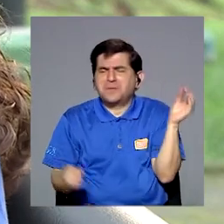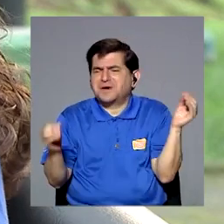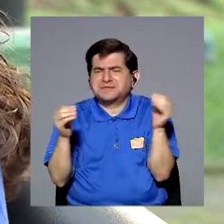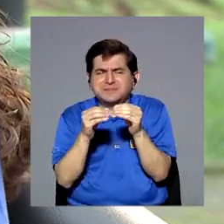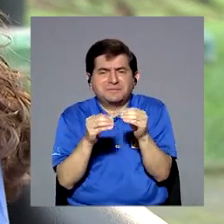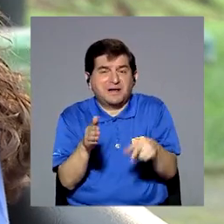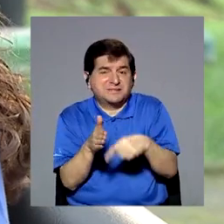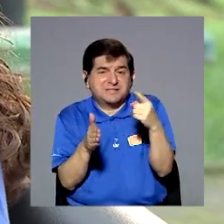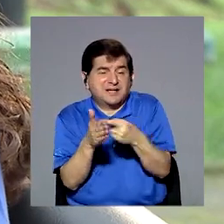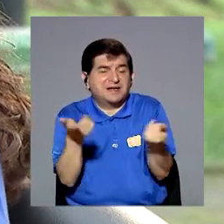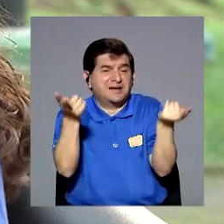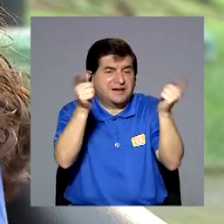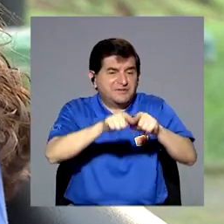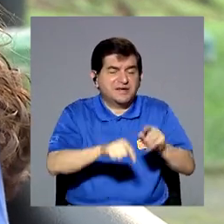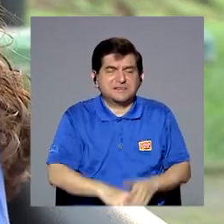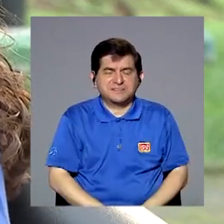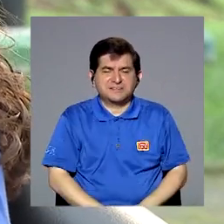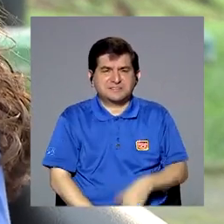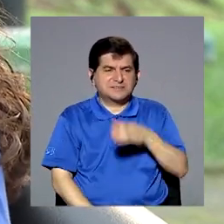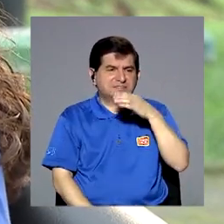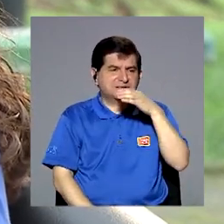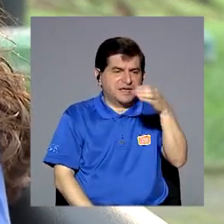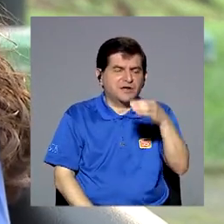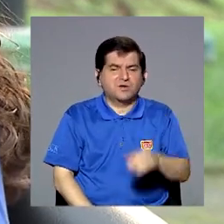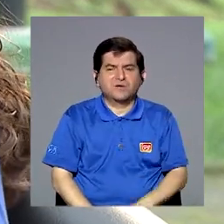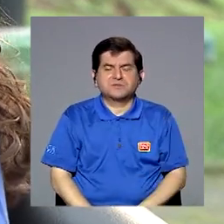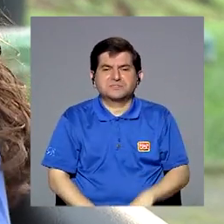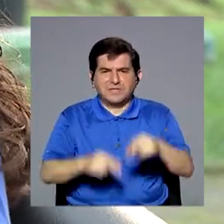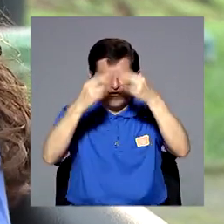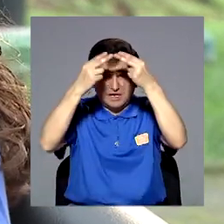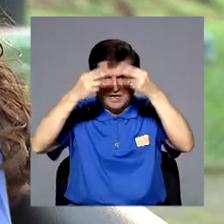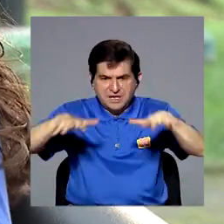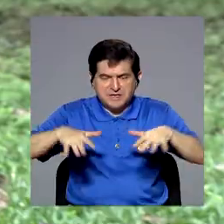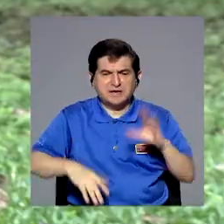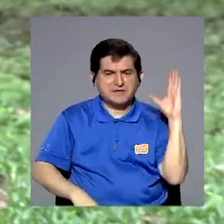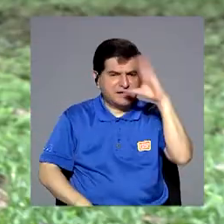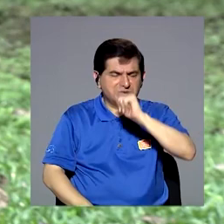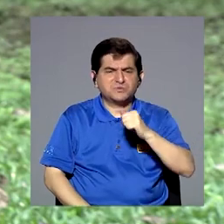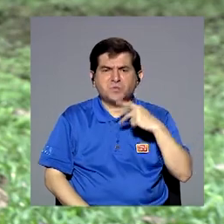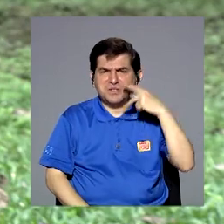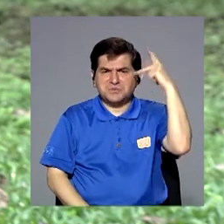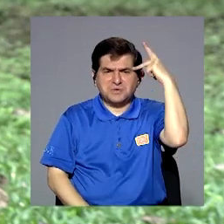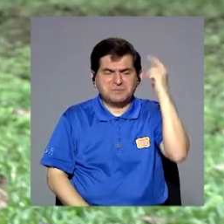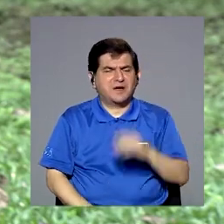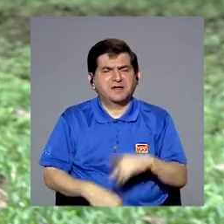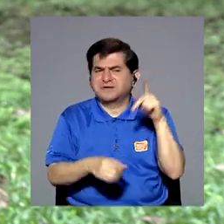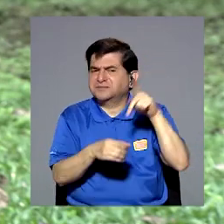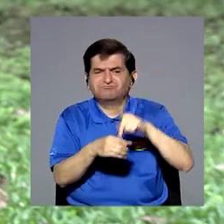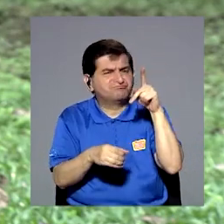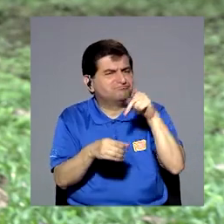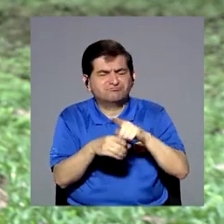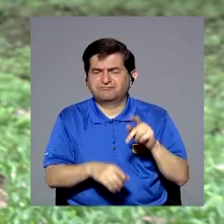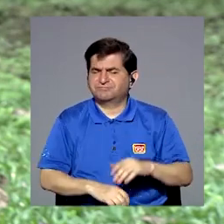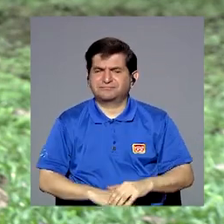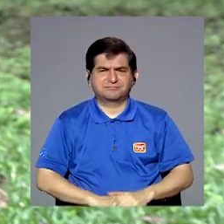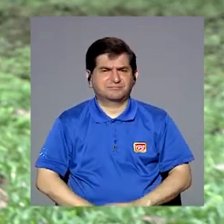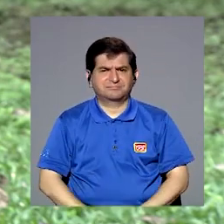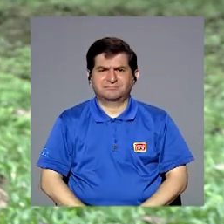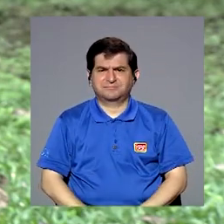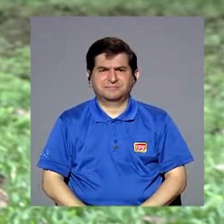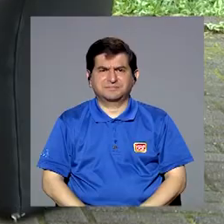visto casos, por ejemplo, en la consejería virtual, de padres que están ausentes. Entonces, por ejemplo, hemos visto,